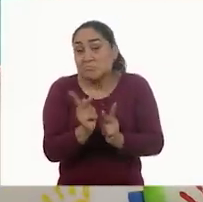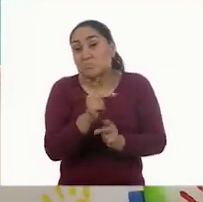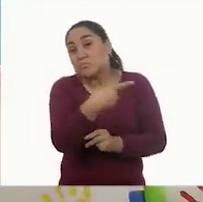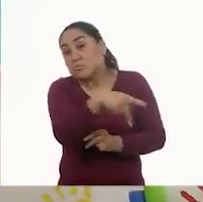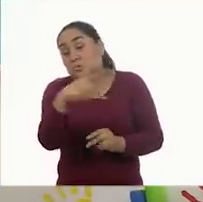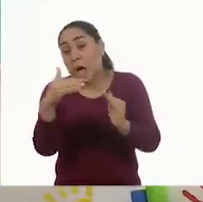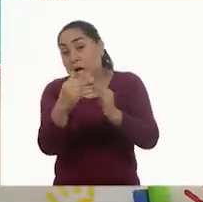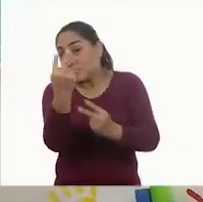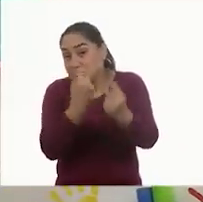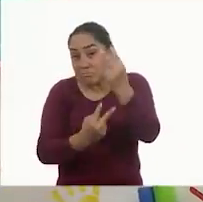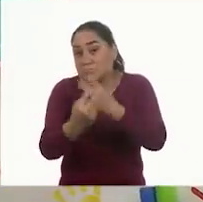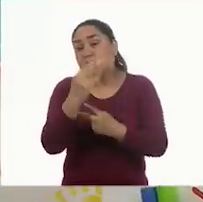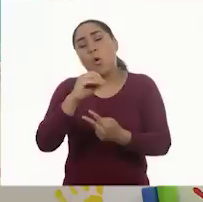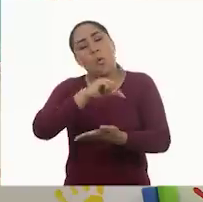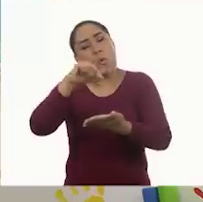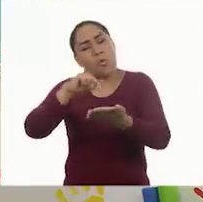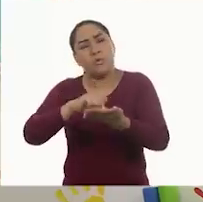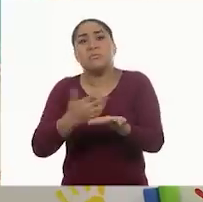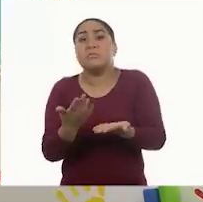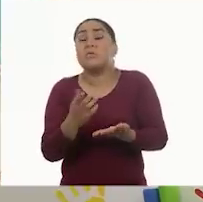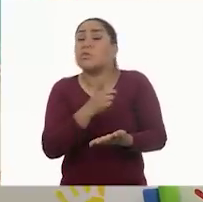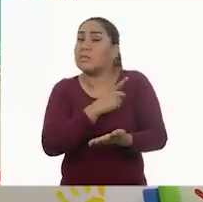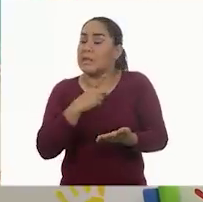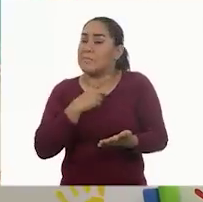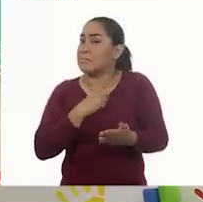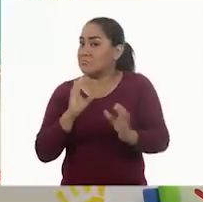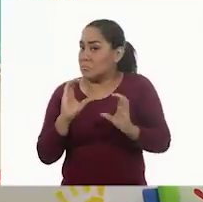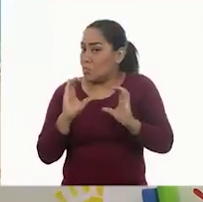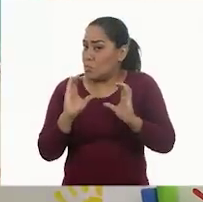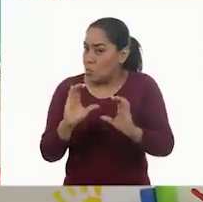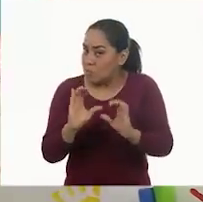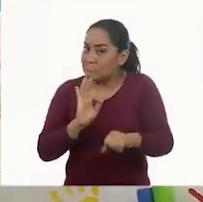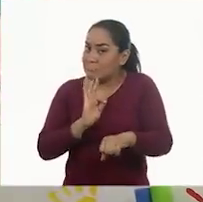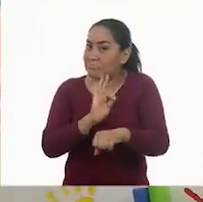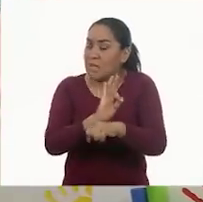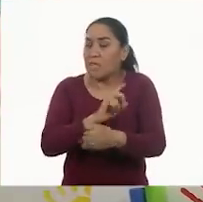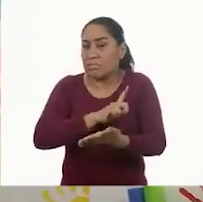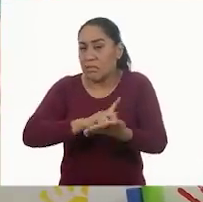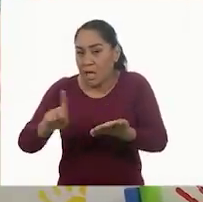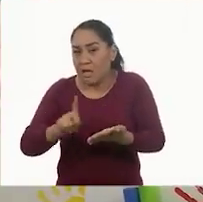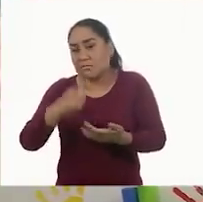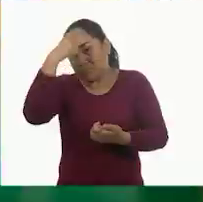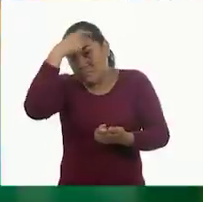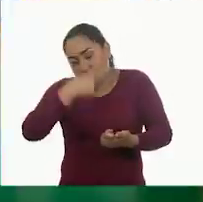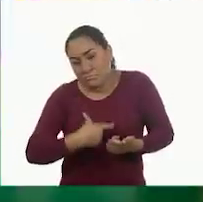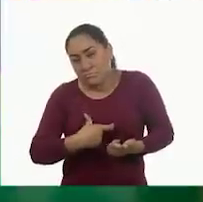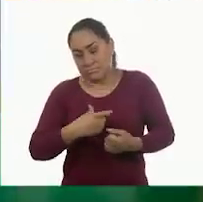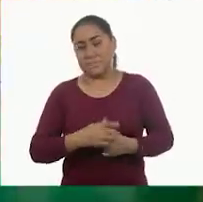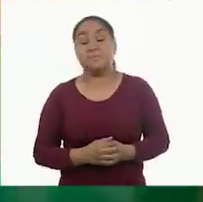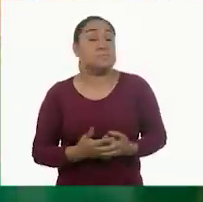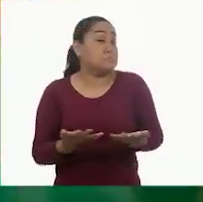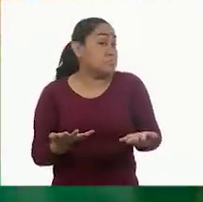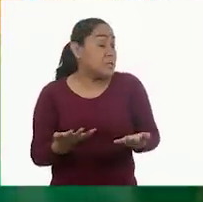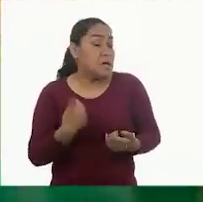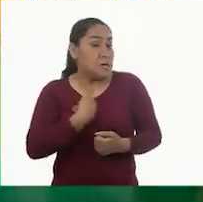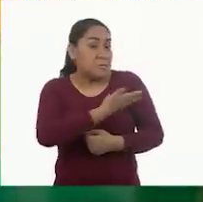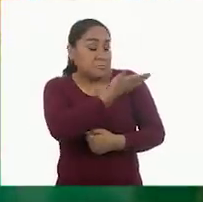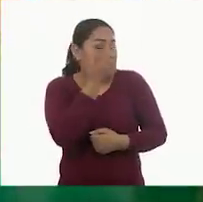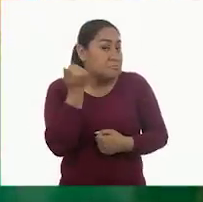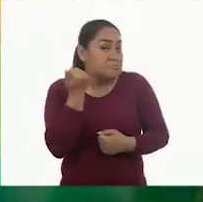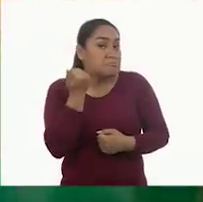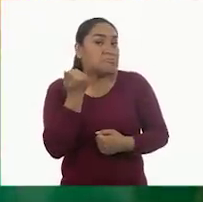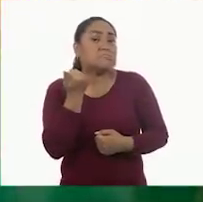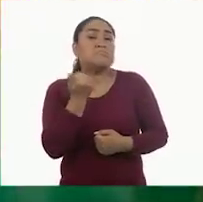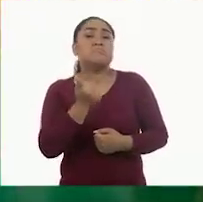lugar sobre la protección de nuestros derechos, nuestra dignidad y nuestra integridad. No sé si ustedes